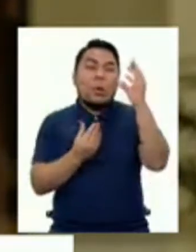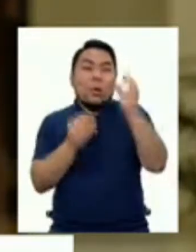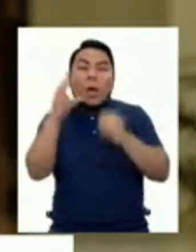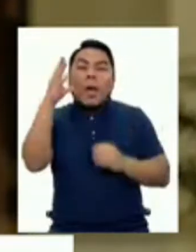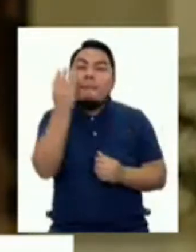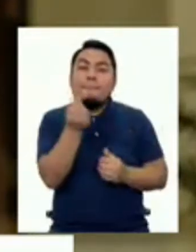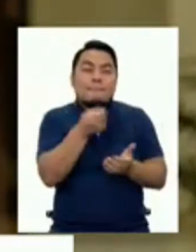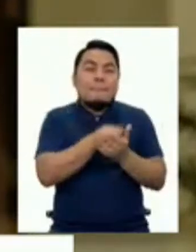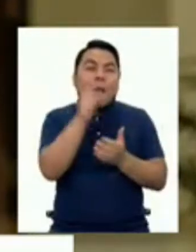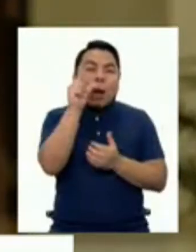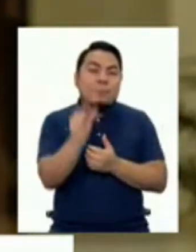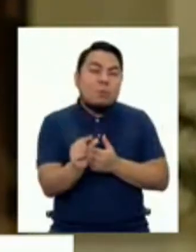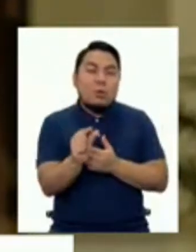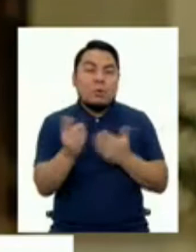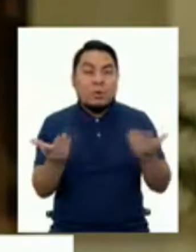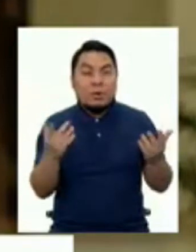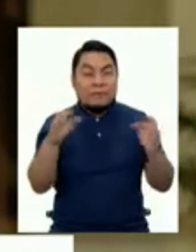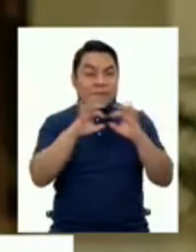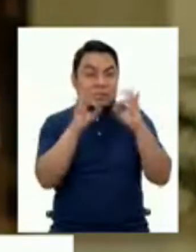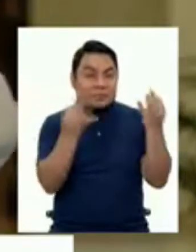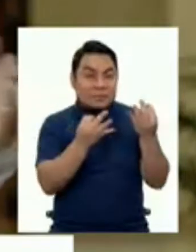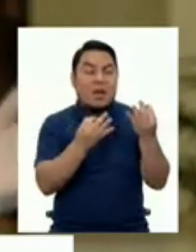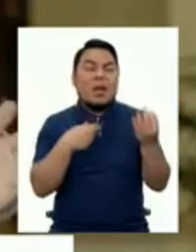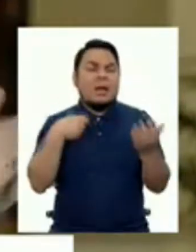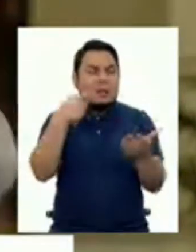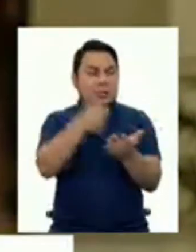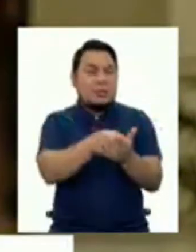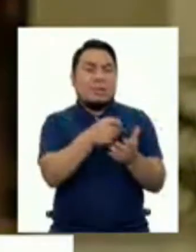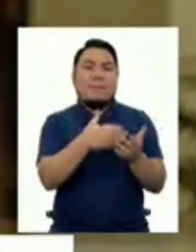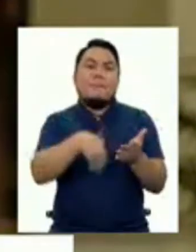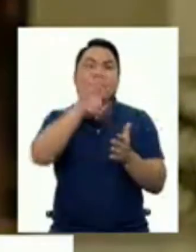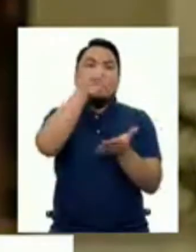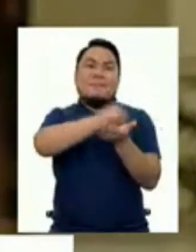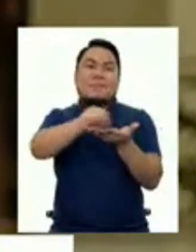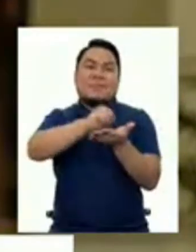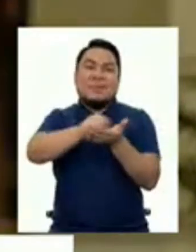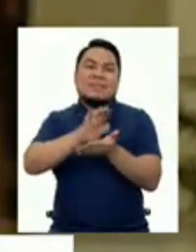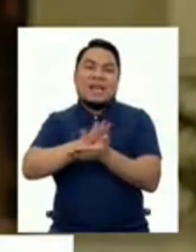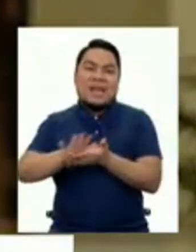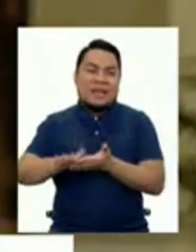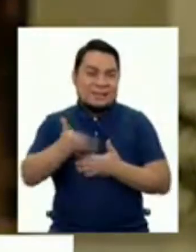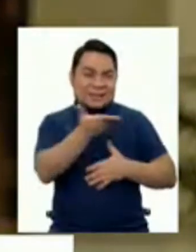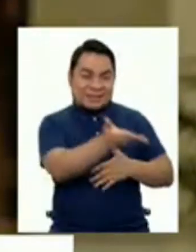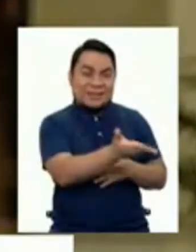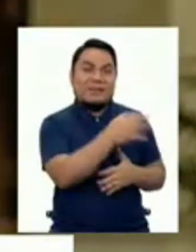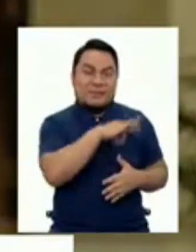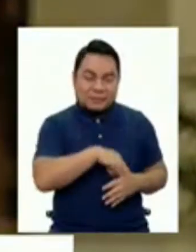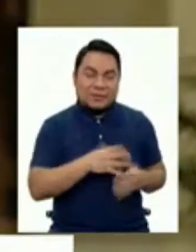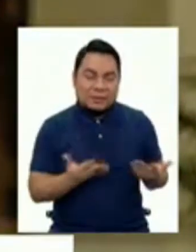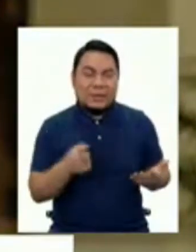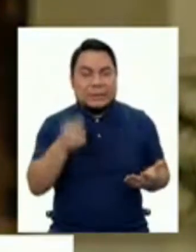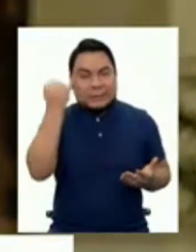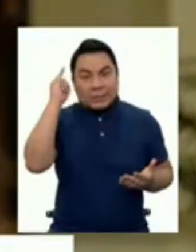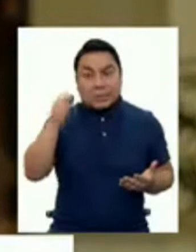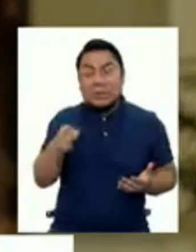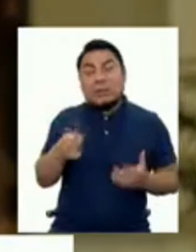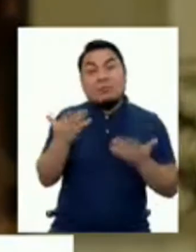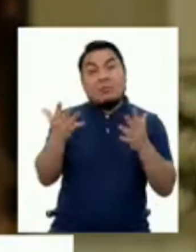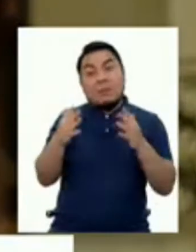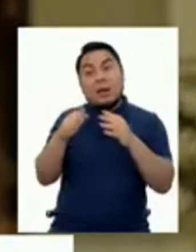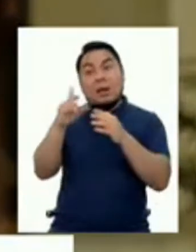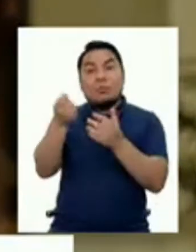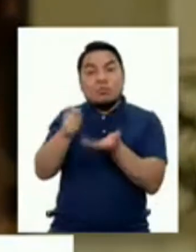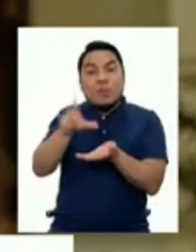consumo de energía eléctrica sea la familia, alcanza para más meses de atención. Porque esa es la idea, atender